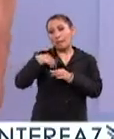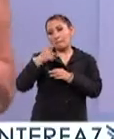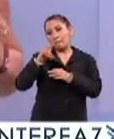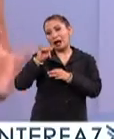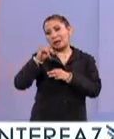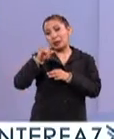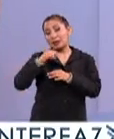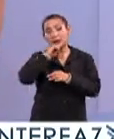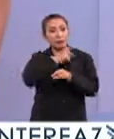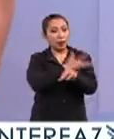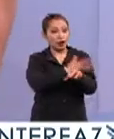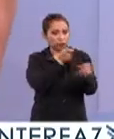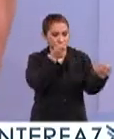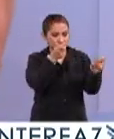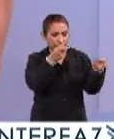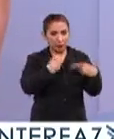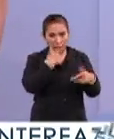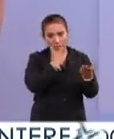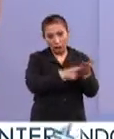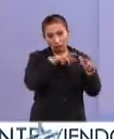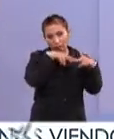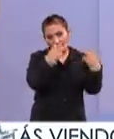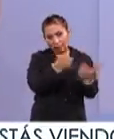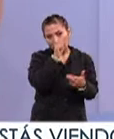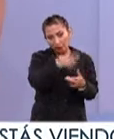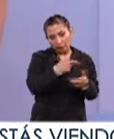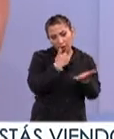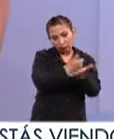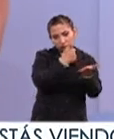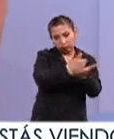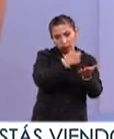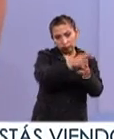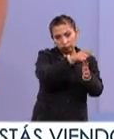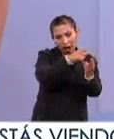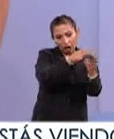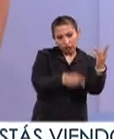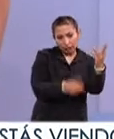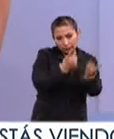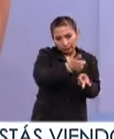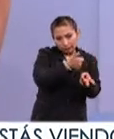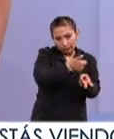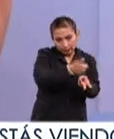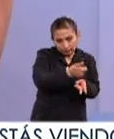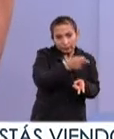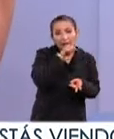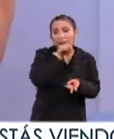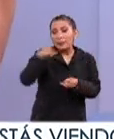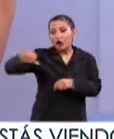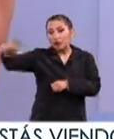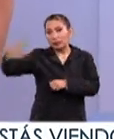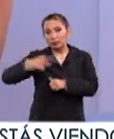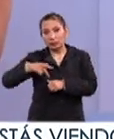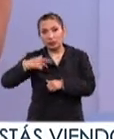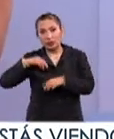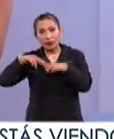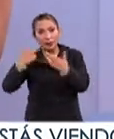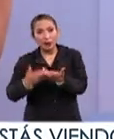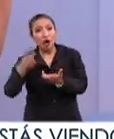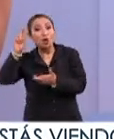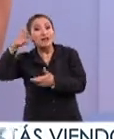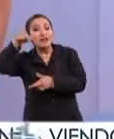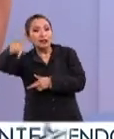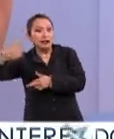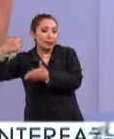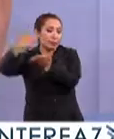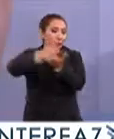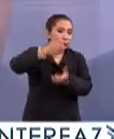también coordinados por gente de la revista Punto de Partida, pero también por personas de la revista de la